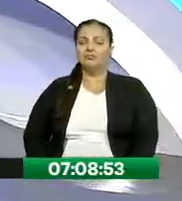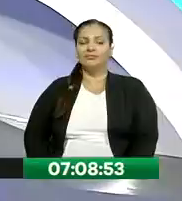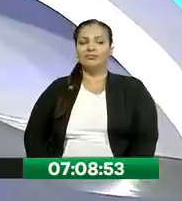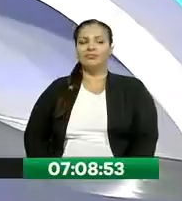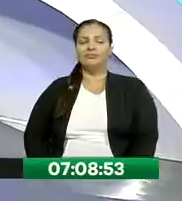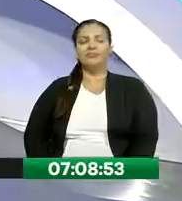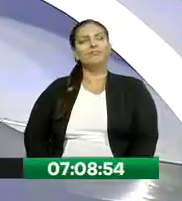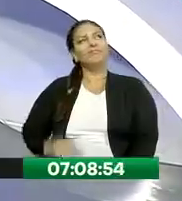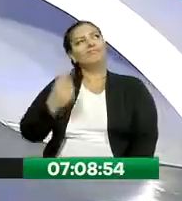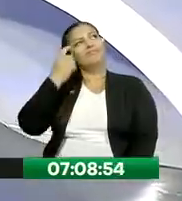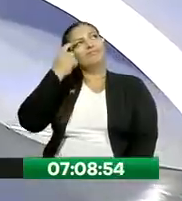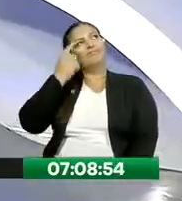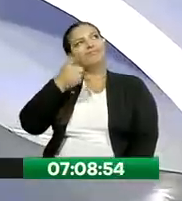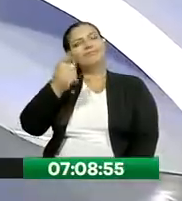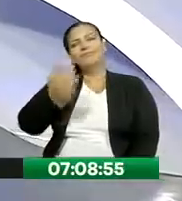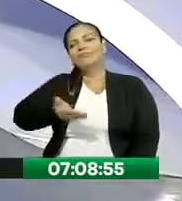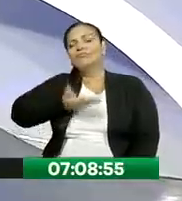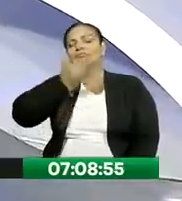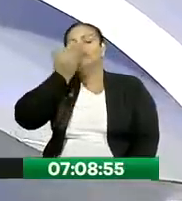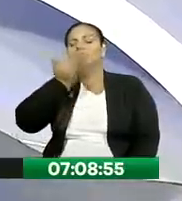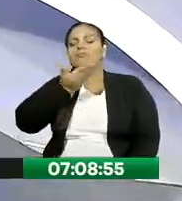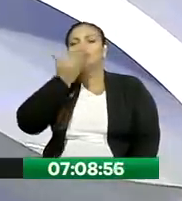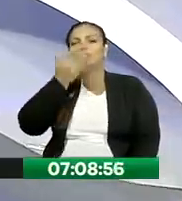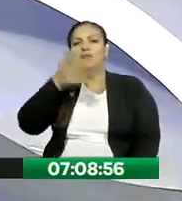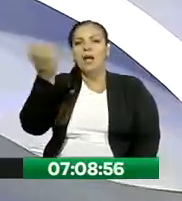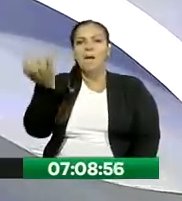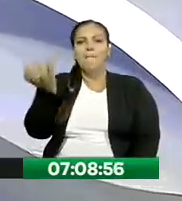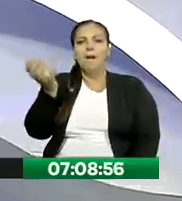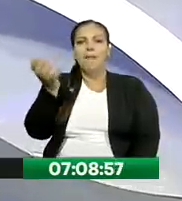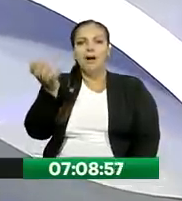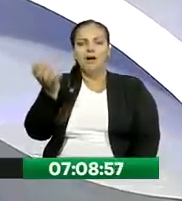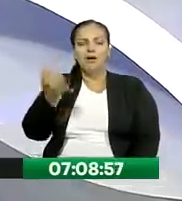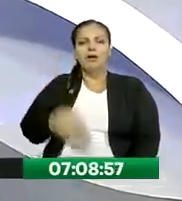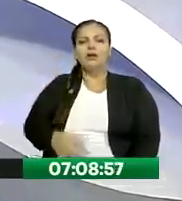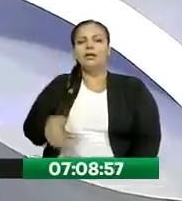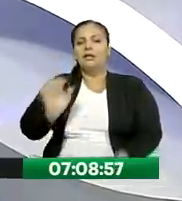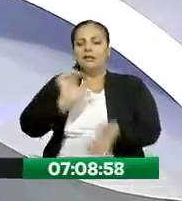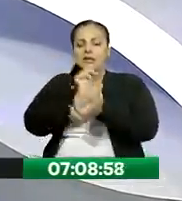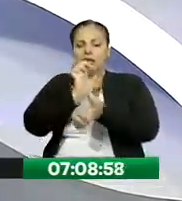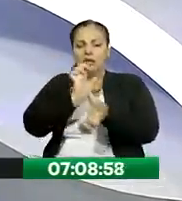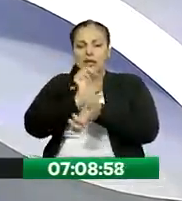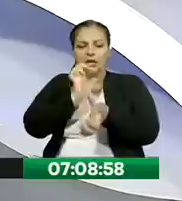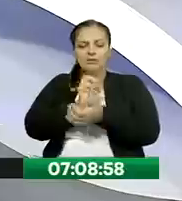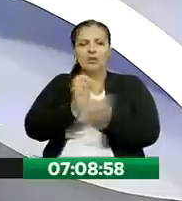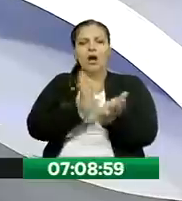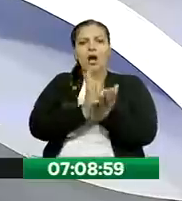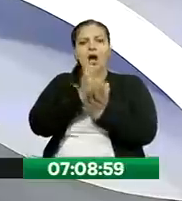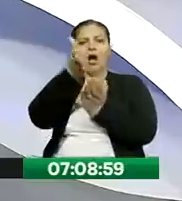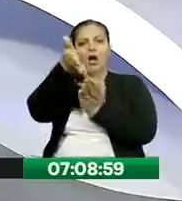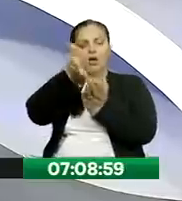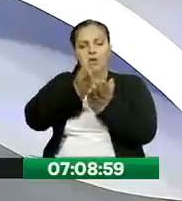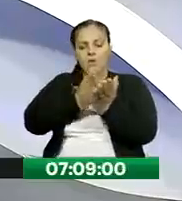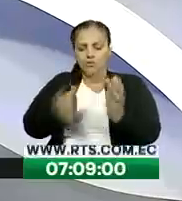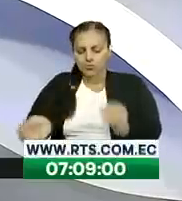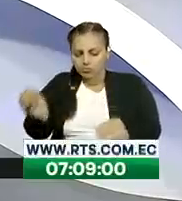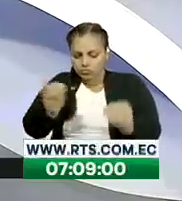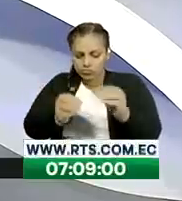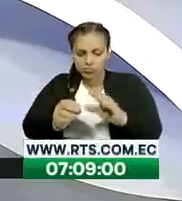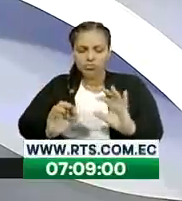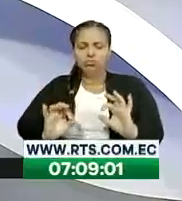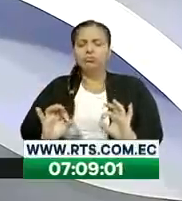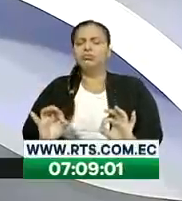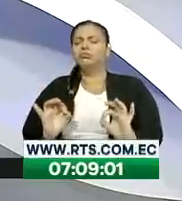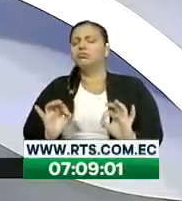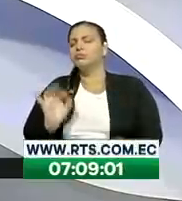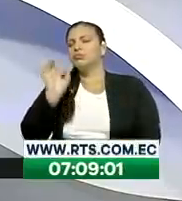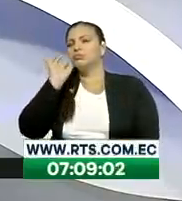ejemplo, un locro de papas. Ah, riquísimo. Con queso y con aguacate. ¿Qué habla de comida a esta hora de la